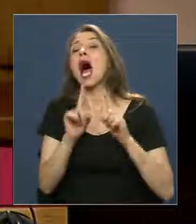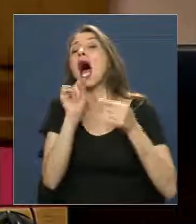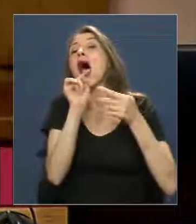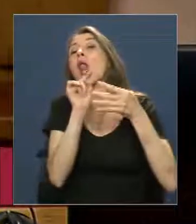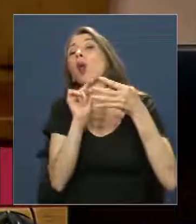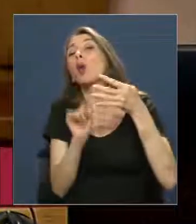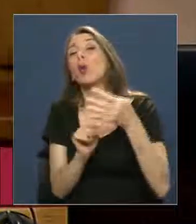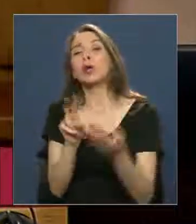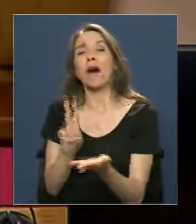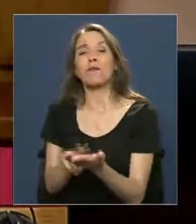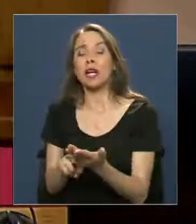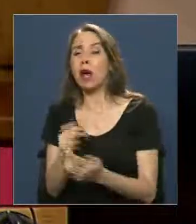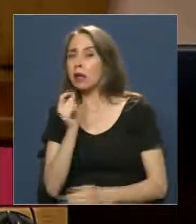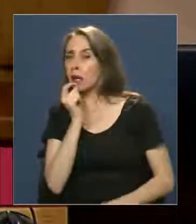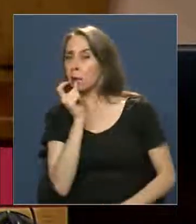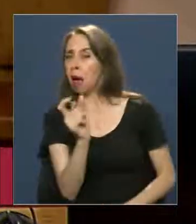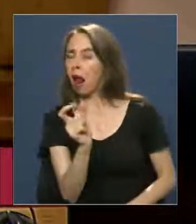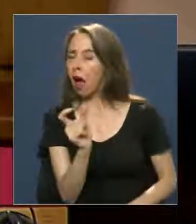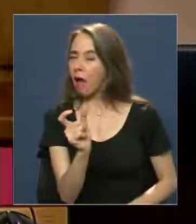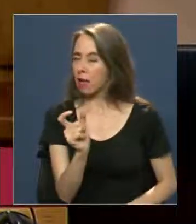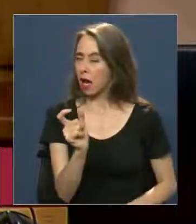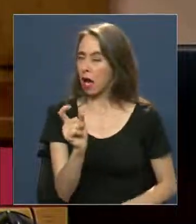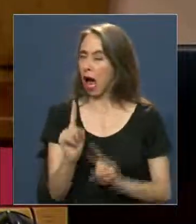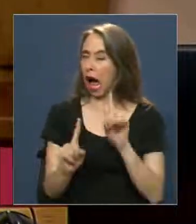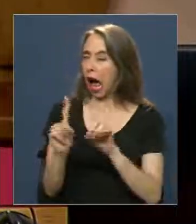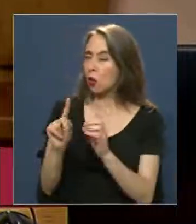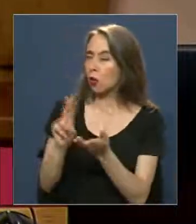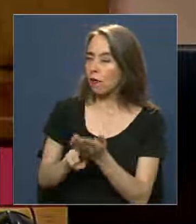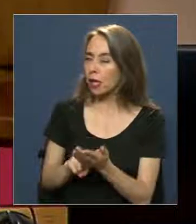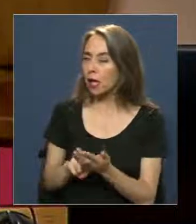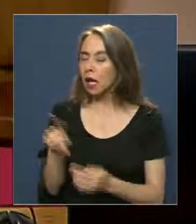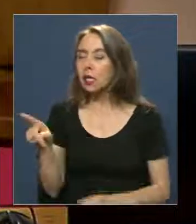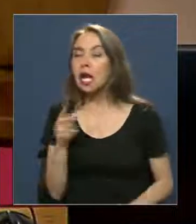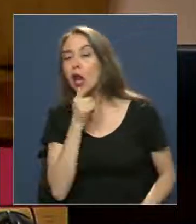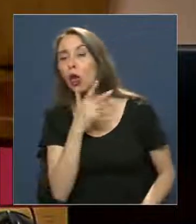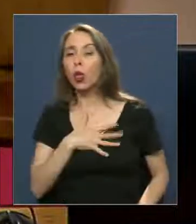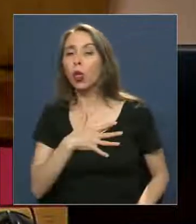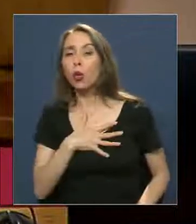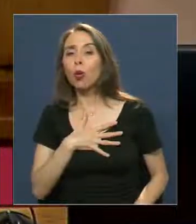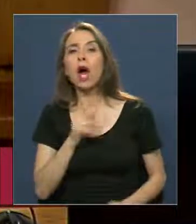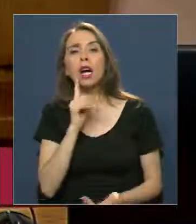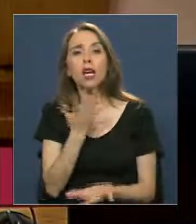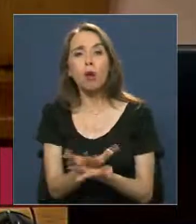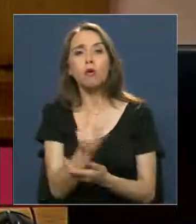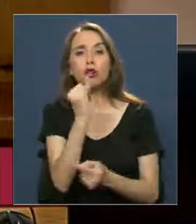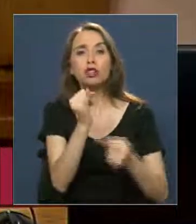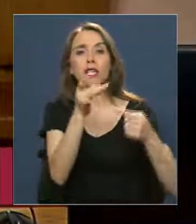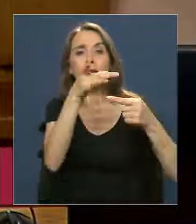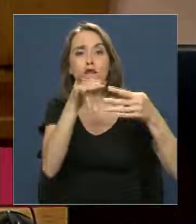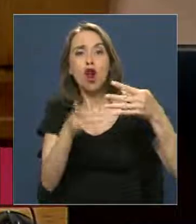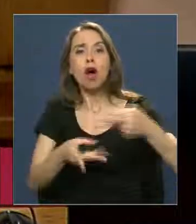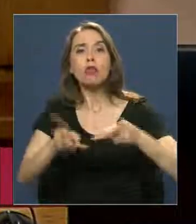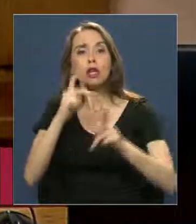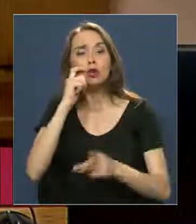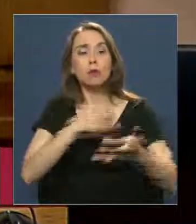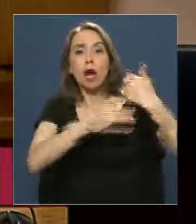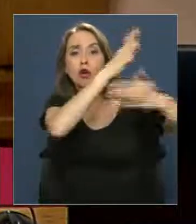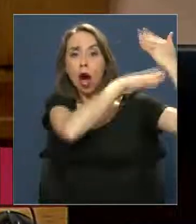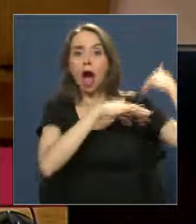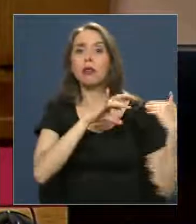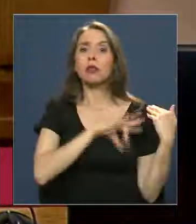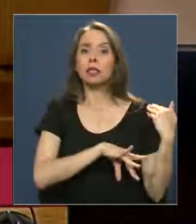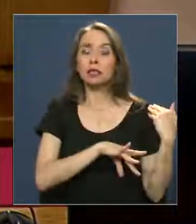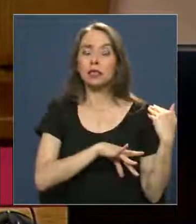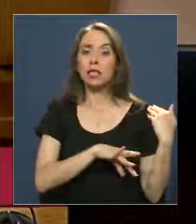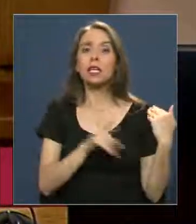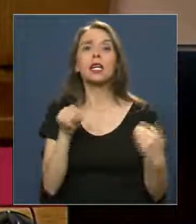ciertas verdades, dice, ya poniendo en duda la violación a los derechos humanos que ocurrieron en Chile. Poniendo esa...